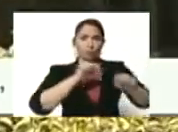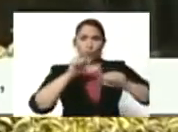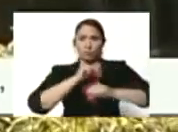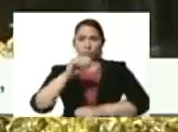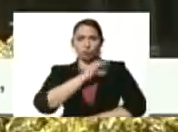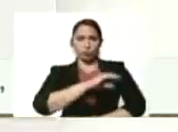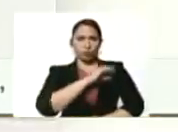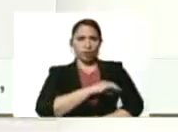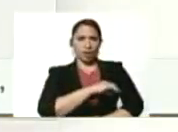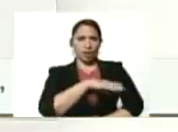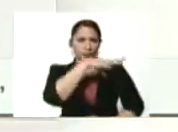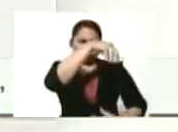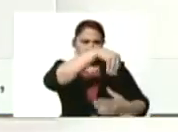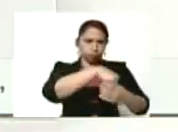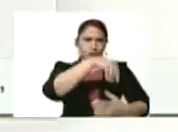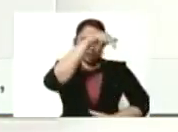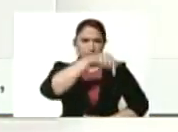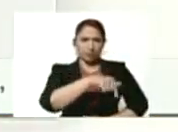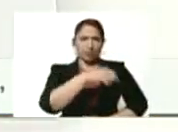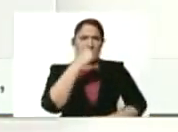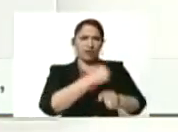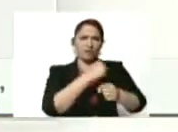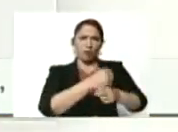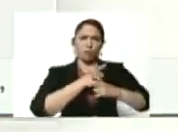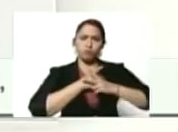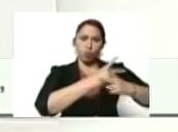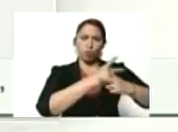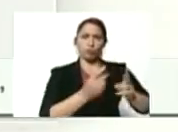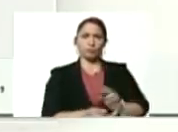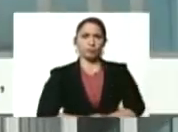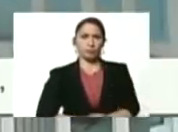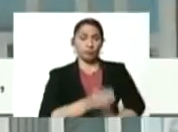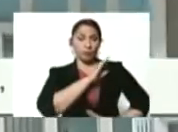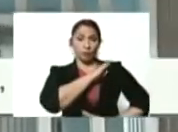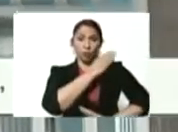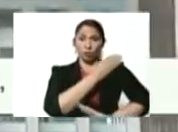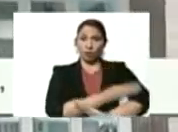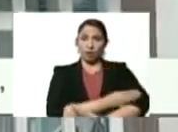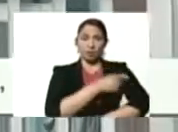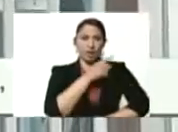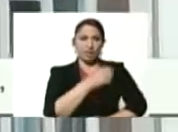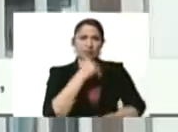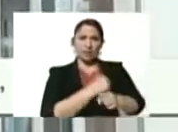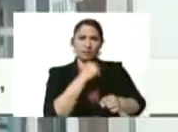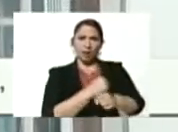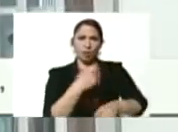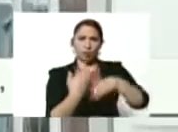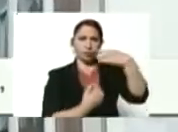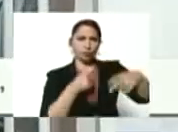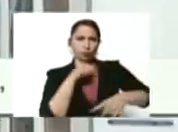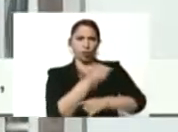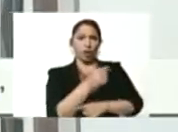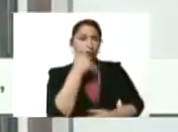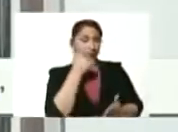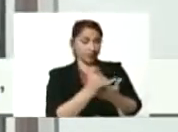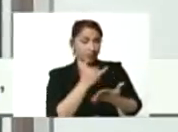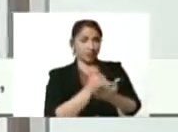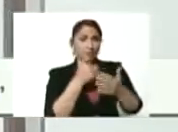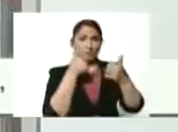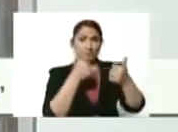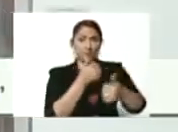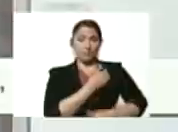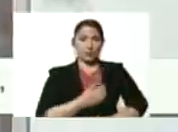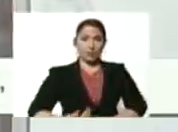sociales para meternos acá en trabajo voluntario, a fortalecer esta gestión revolucionaria. Fíjese bien, presidente, como